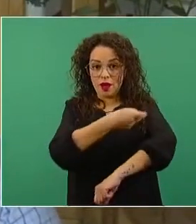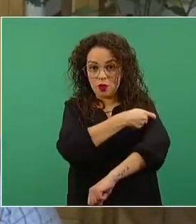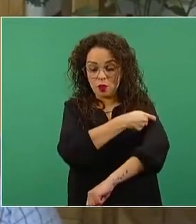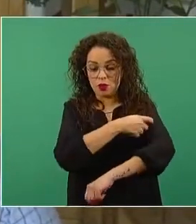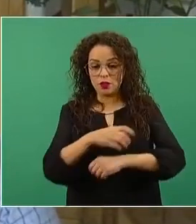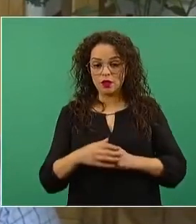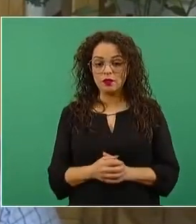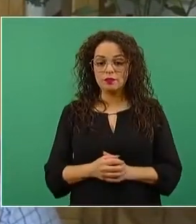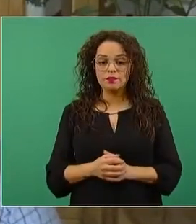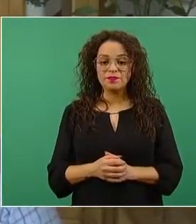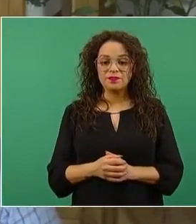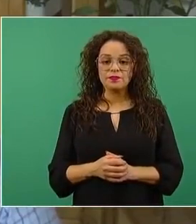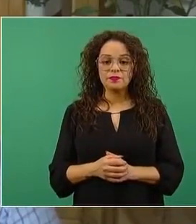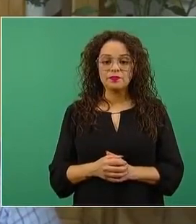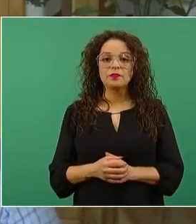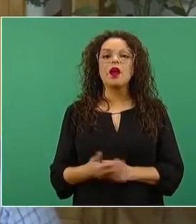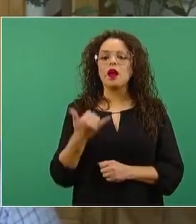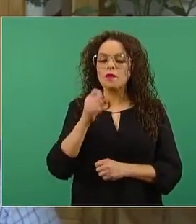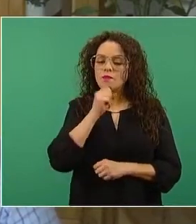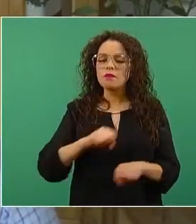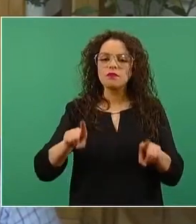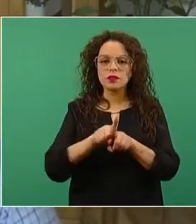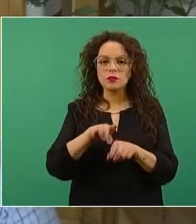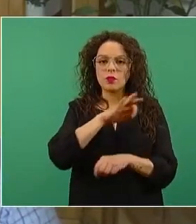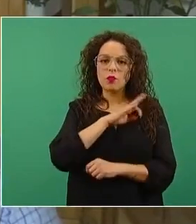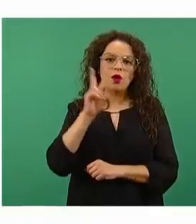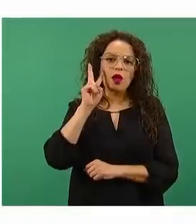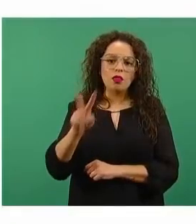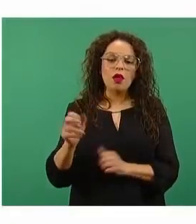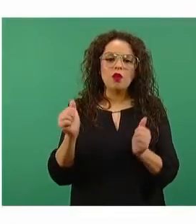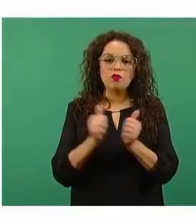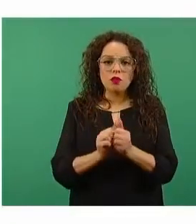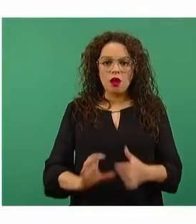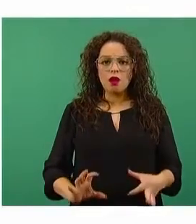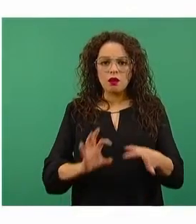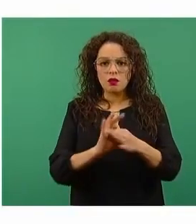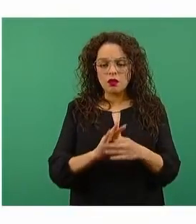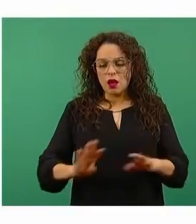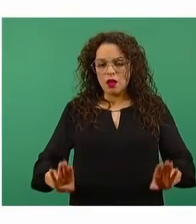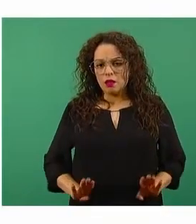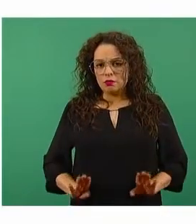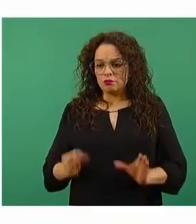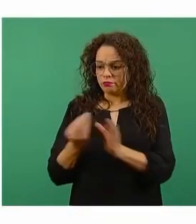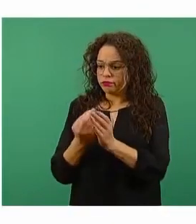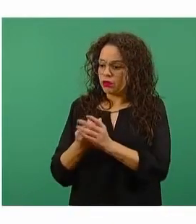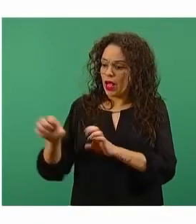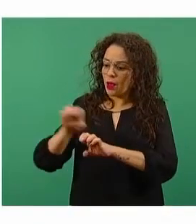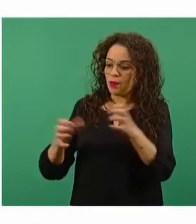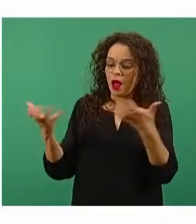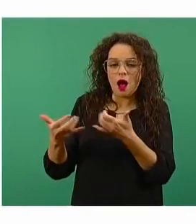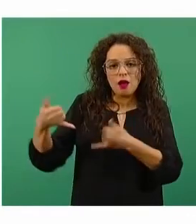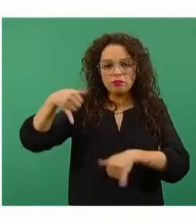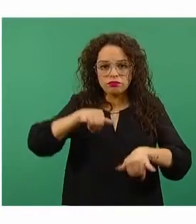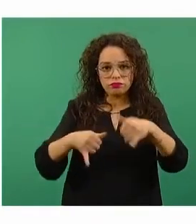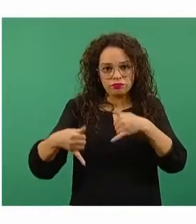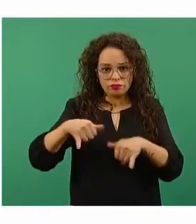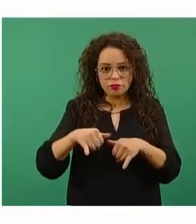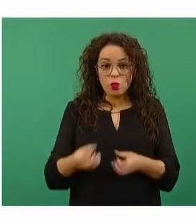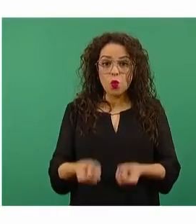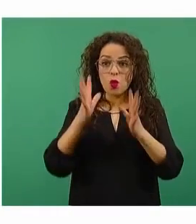obviamente distribuidas por el tipo y por el fabricante de cada vacuna. La totalidad de las vacunas hasta el momento